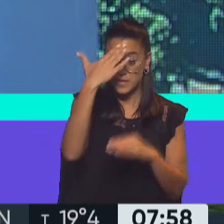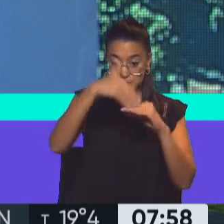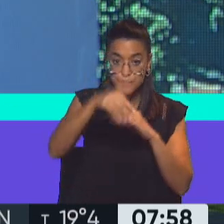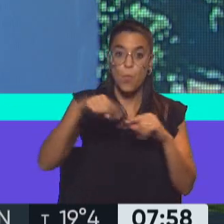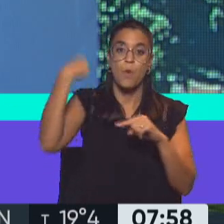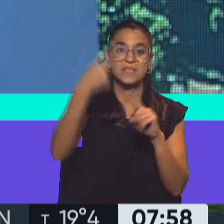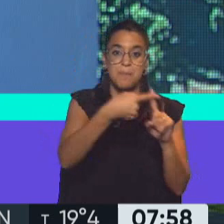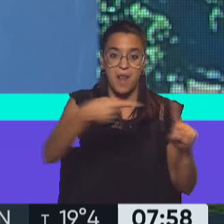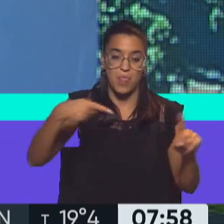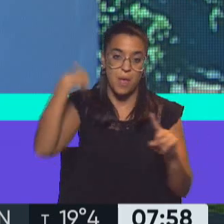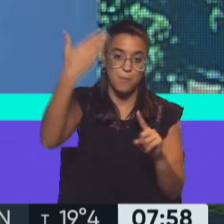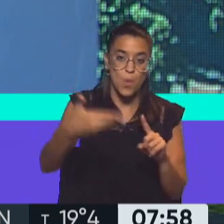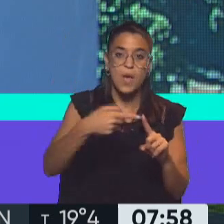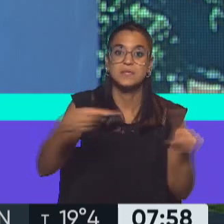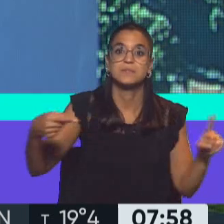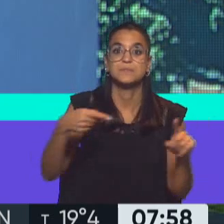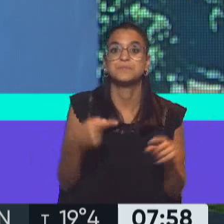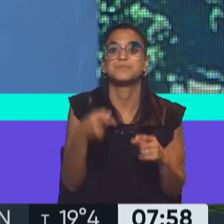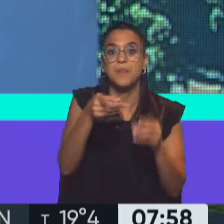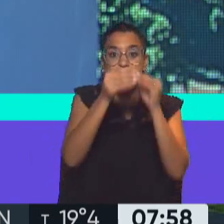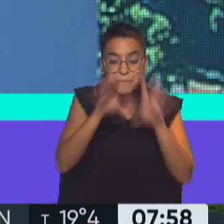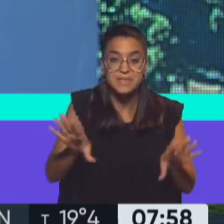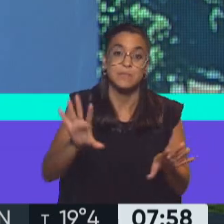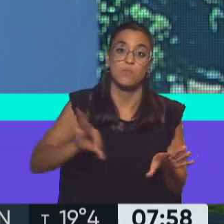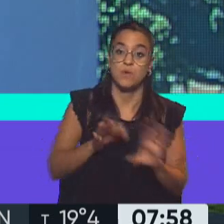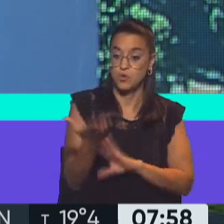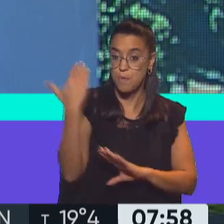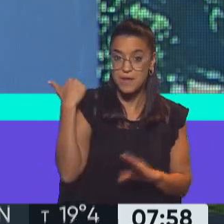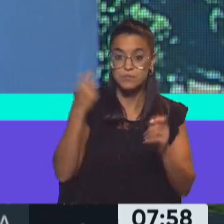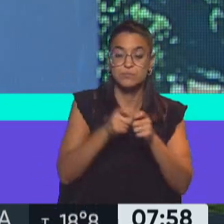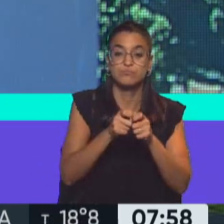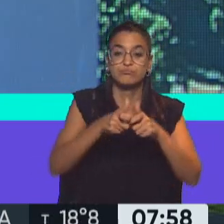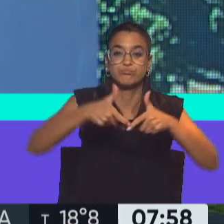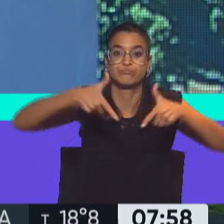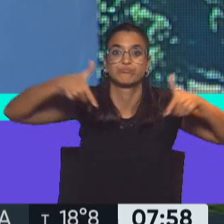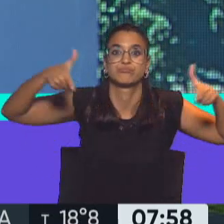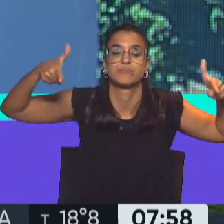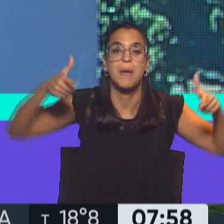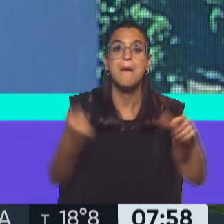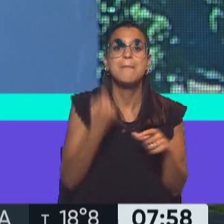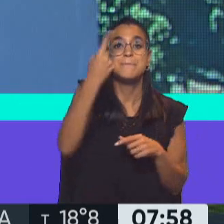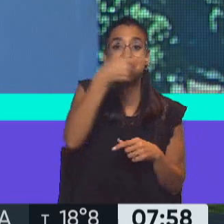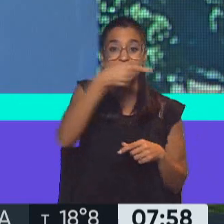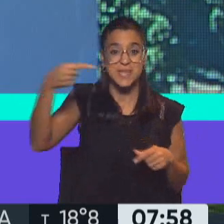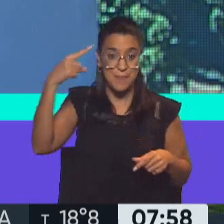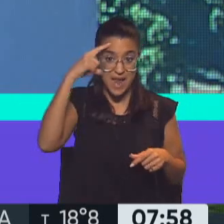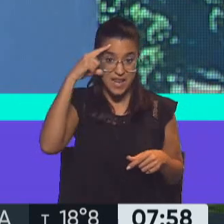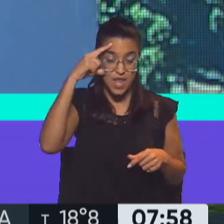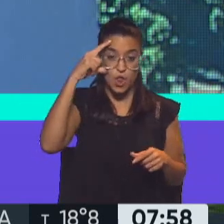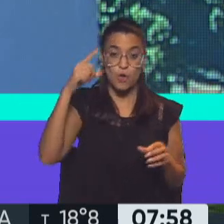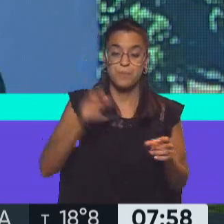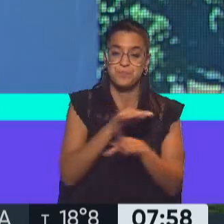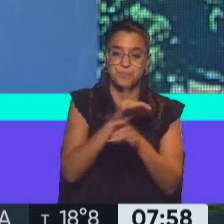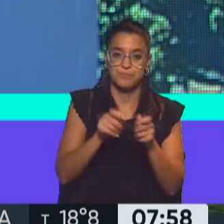semana después, que es el periodo promedio de incubación, comenzamos el año pasado con un aumento hasta la primera semana de enero, que fue el